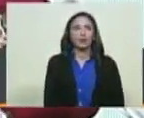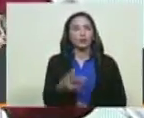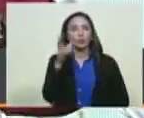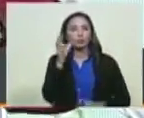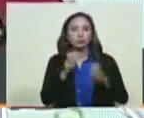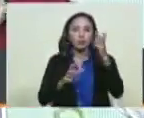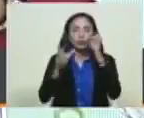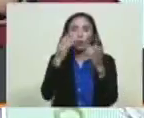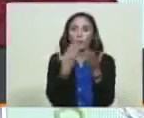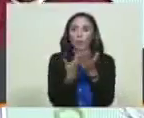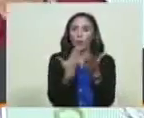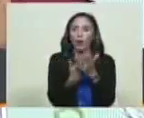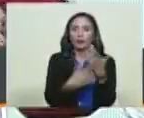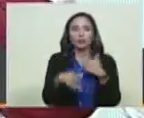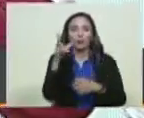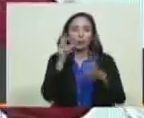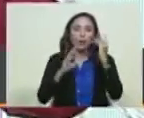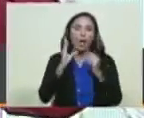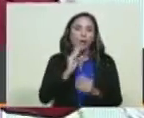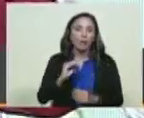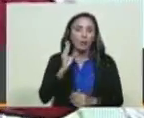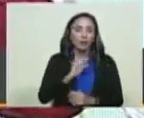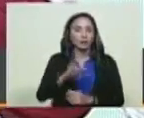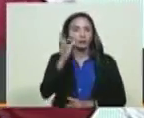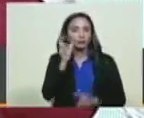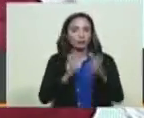con su experiencia mundial